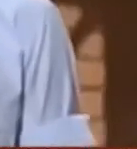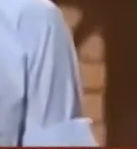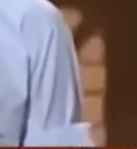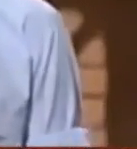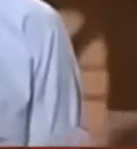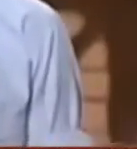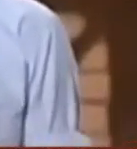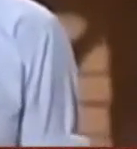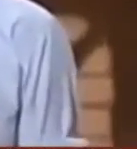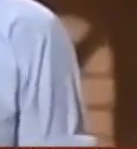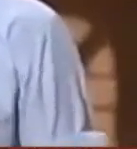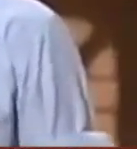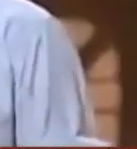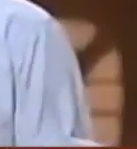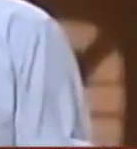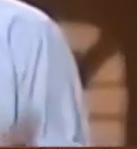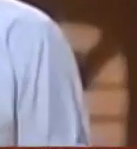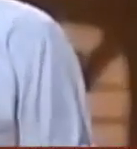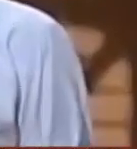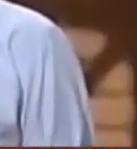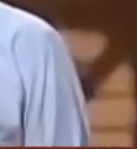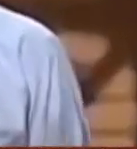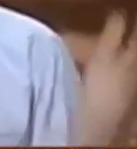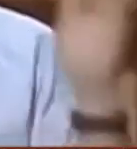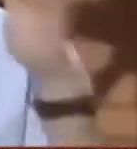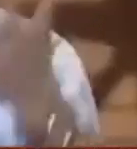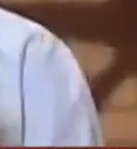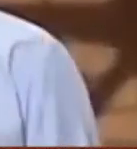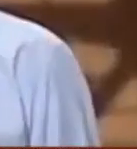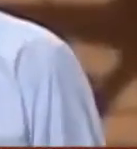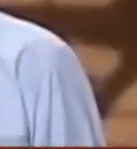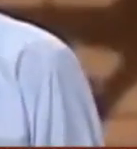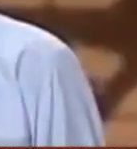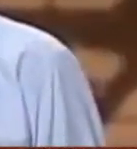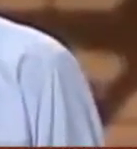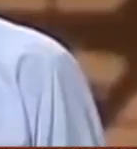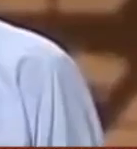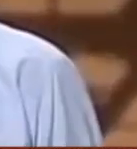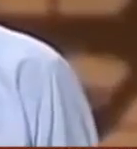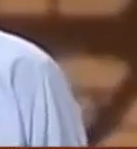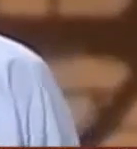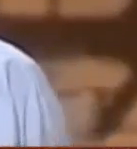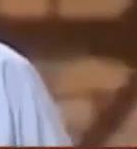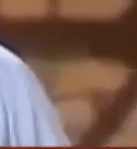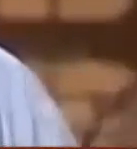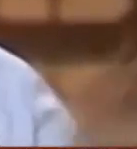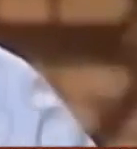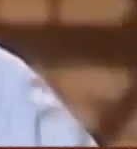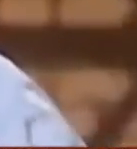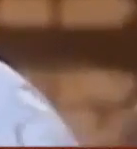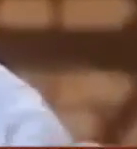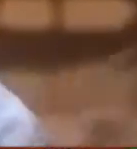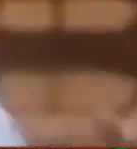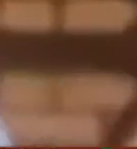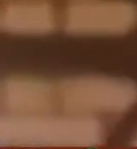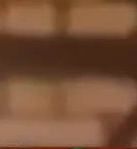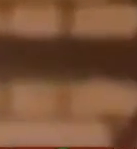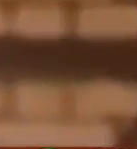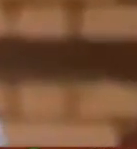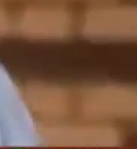una novela de pues, uno de los narradores italianos más prominentes de la actualidad. Se trata